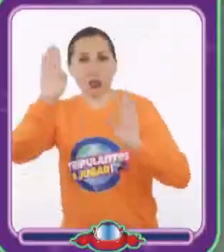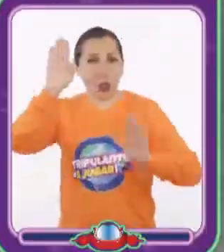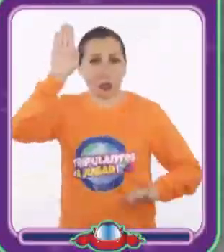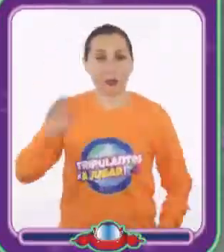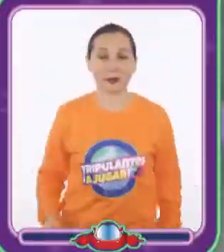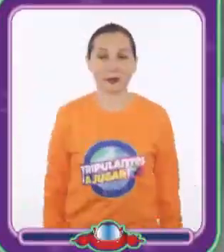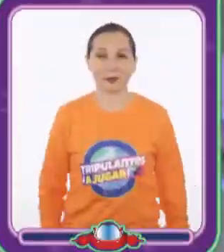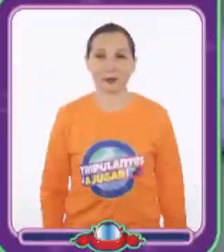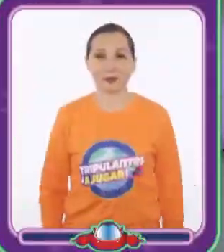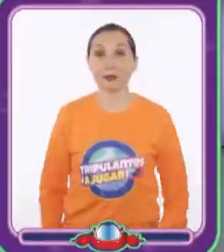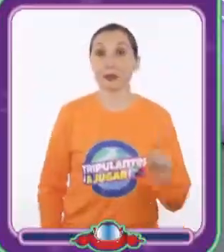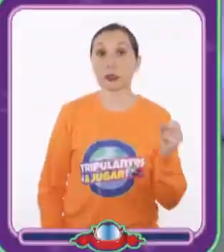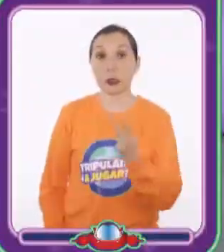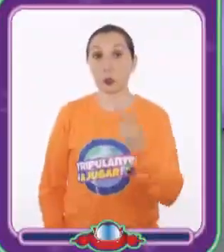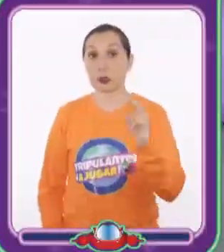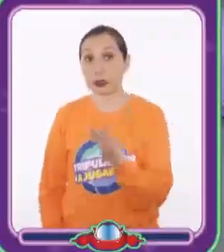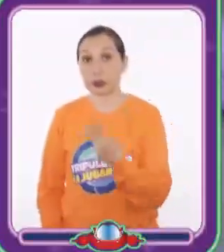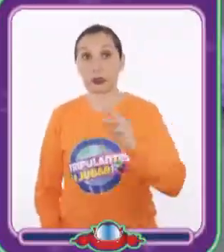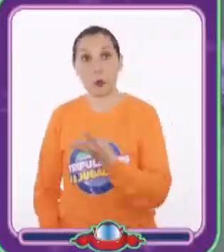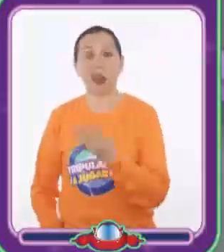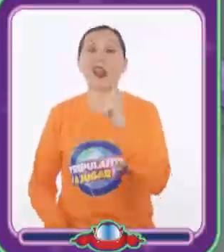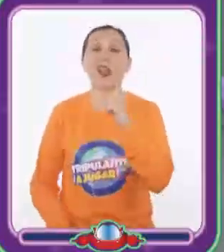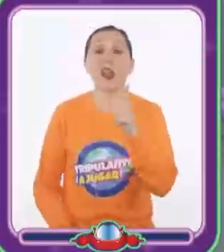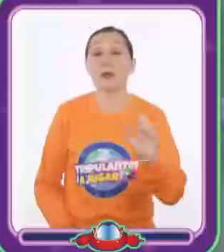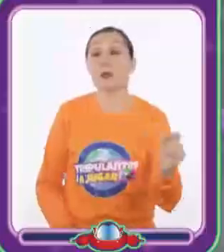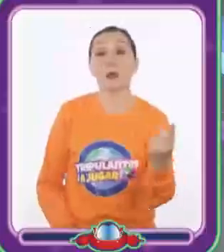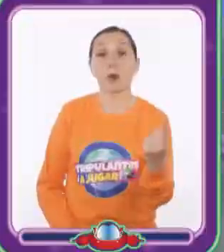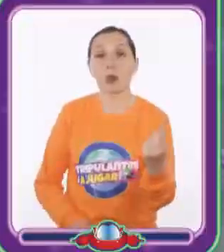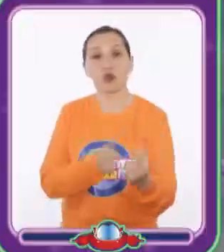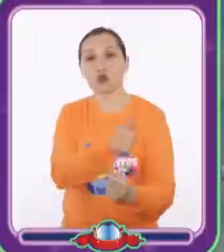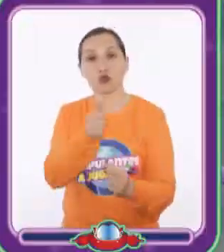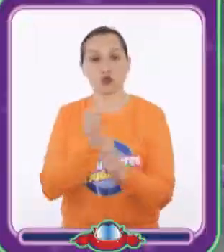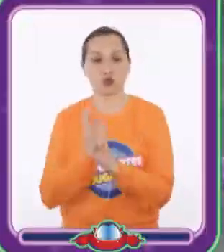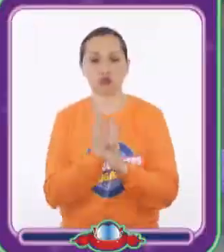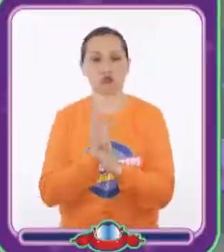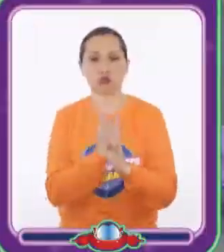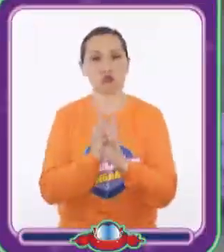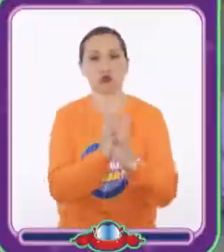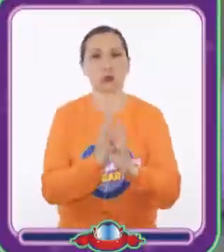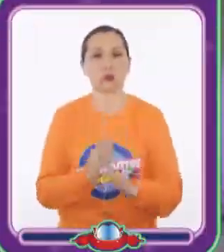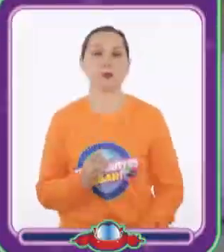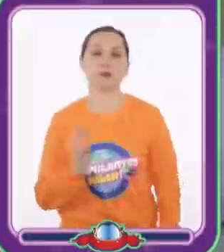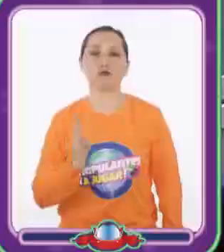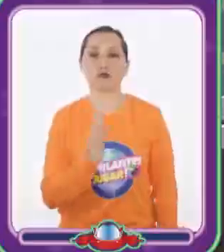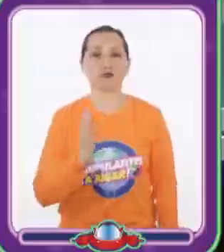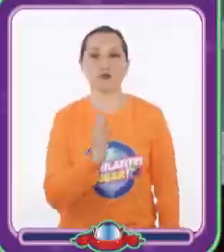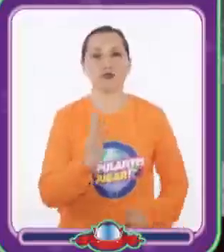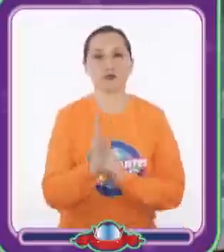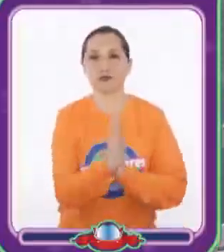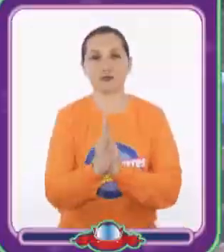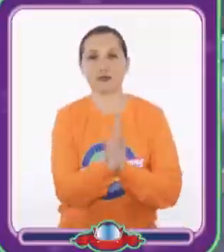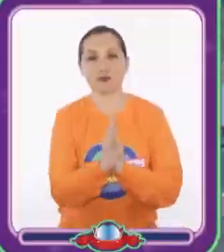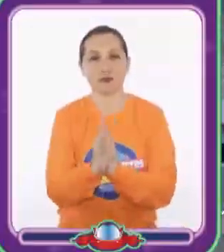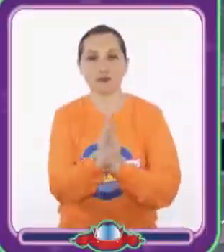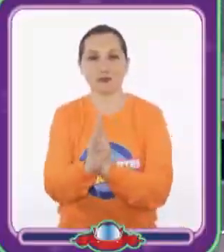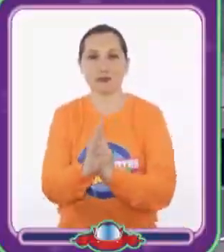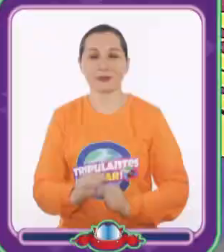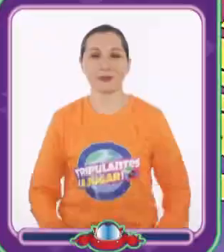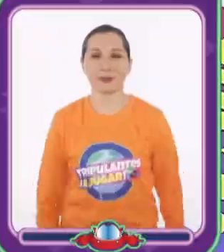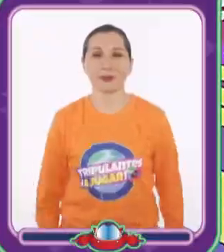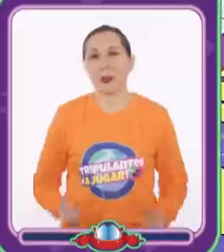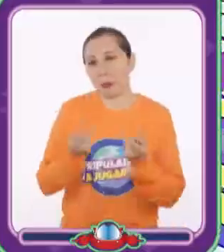adelante? Ya, vamos. Después la segunda, la tercera y la cuarta. Vamos, ¿quién va adelante? Y vamos todos en filita como hormiguitas.